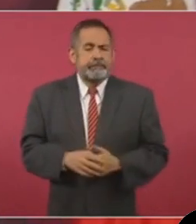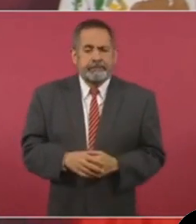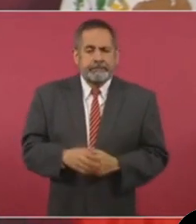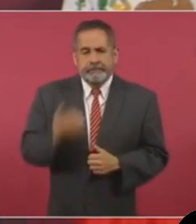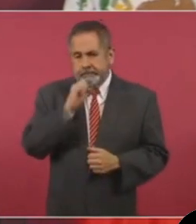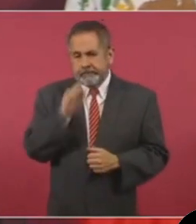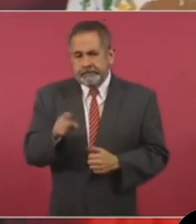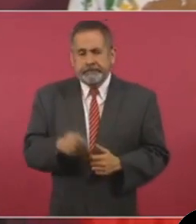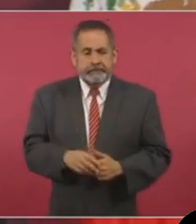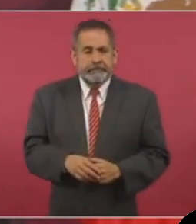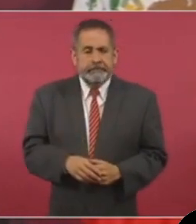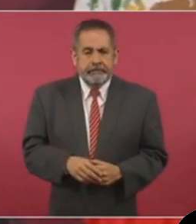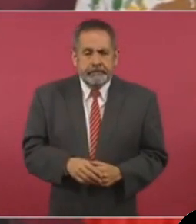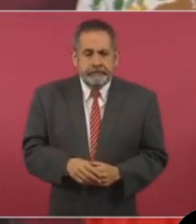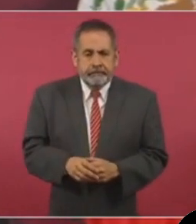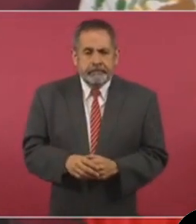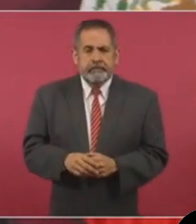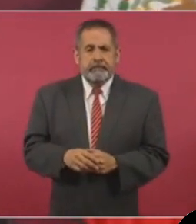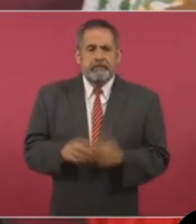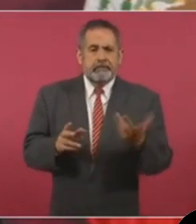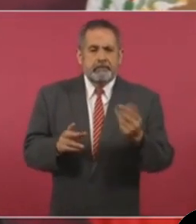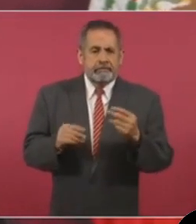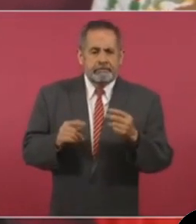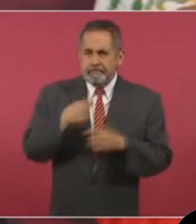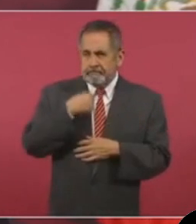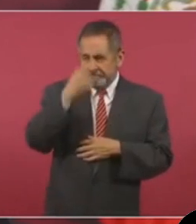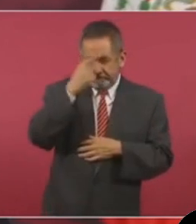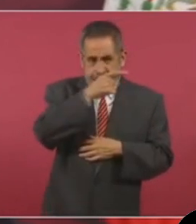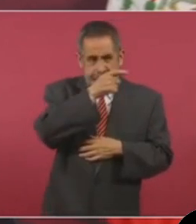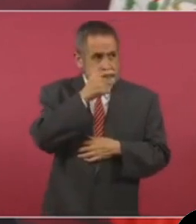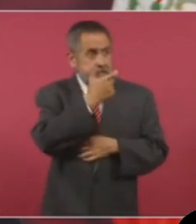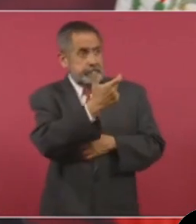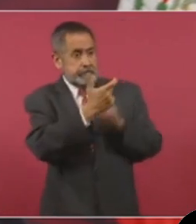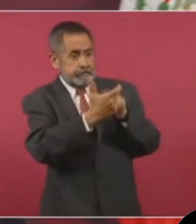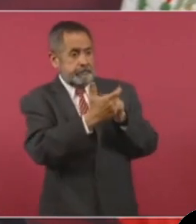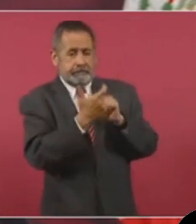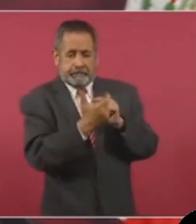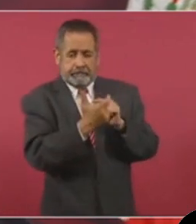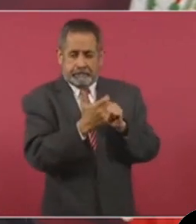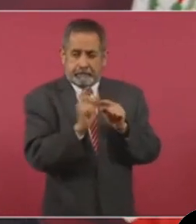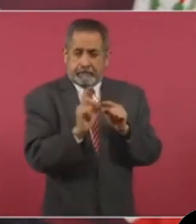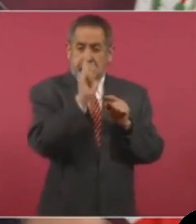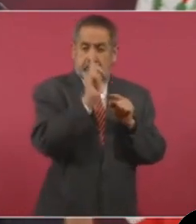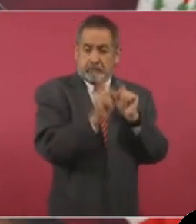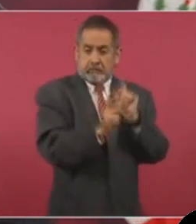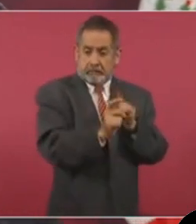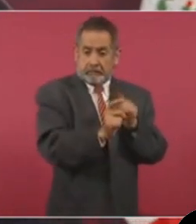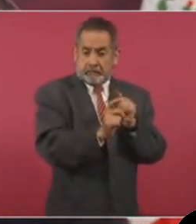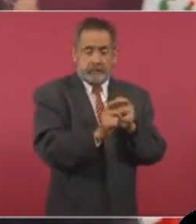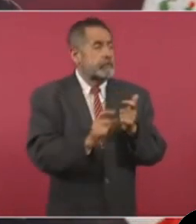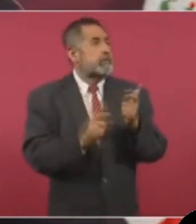y no tener como Dios al dinero entonces